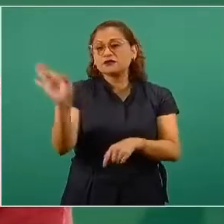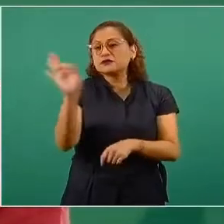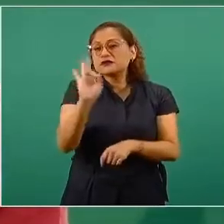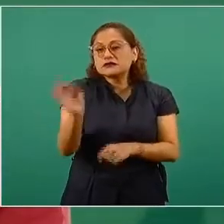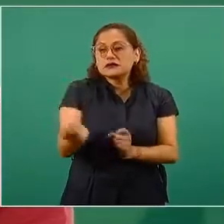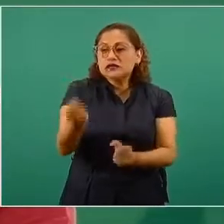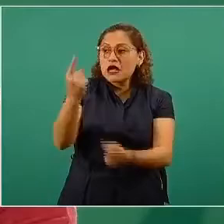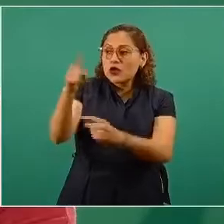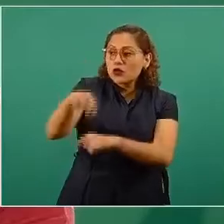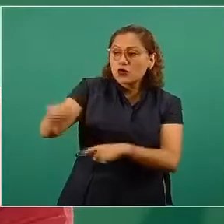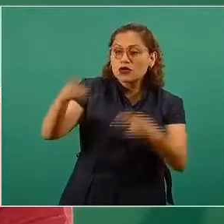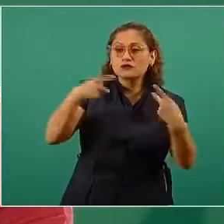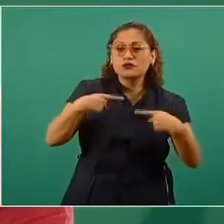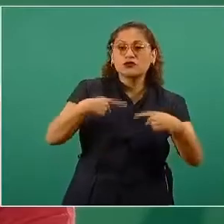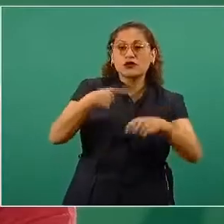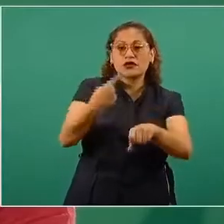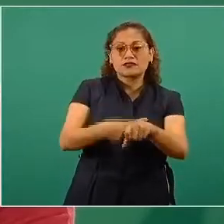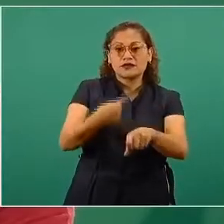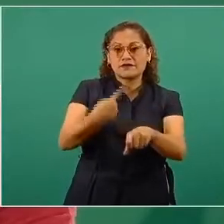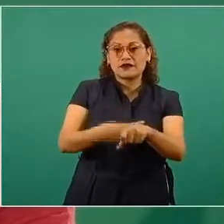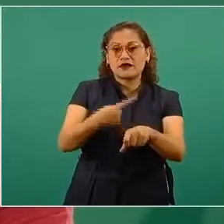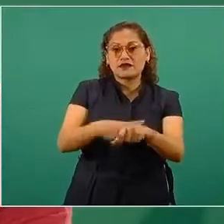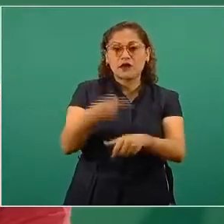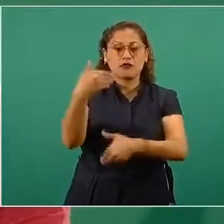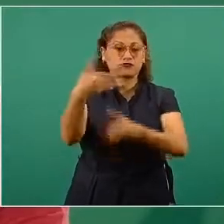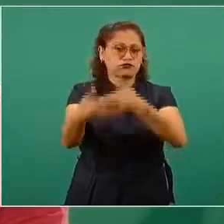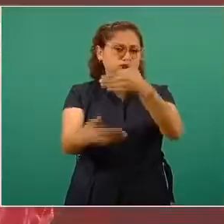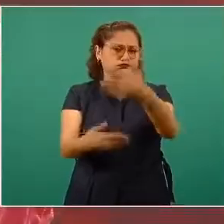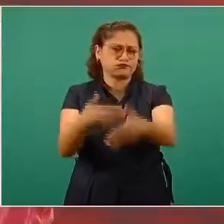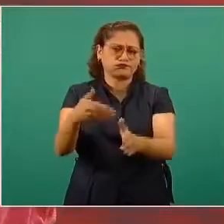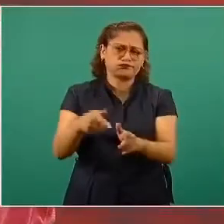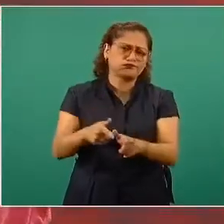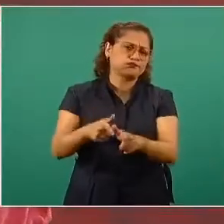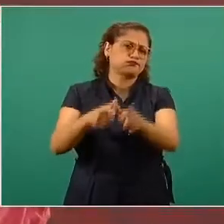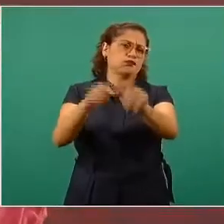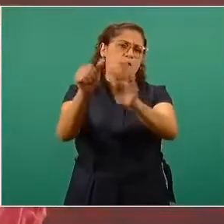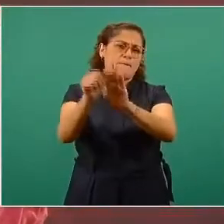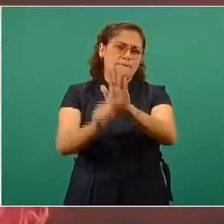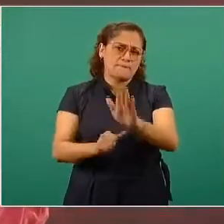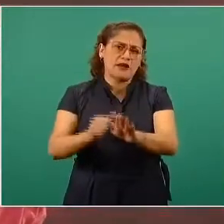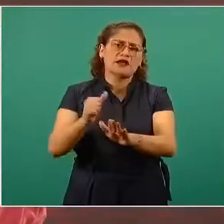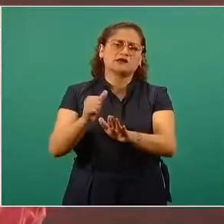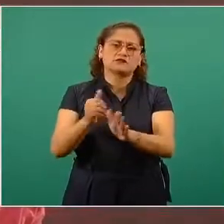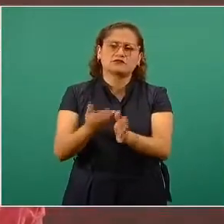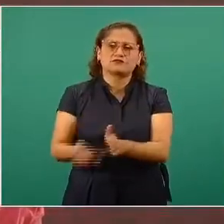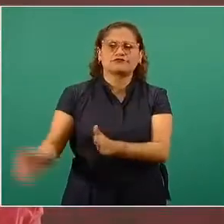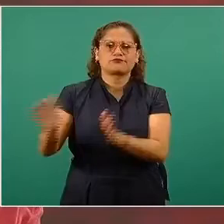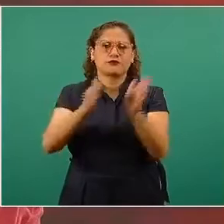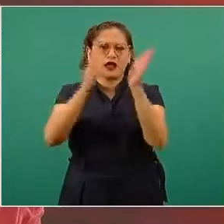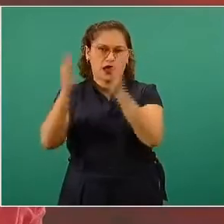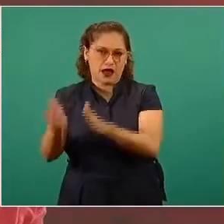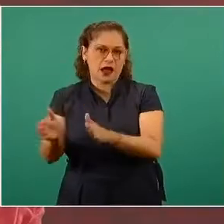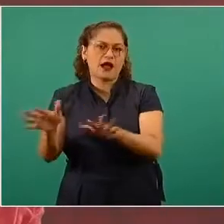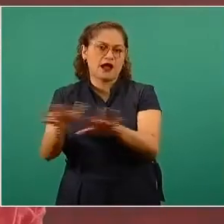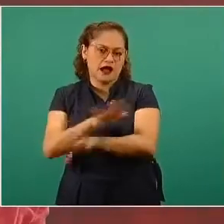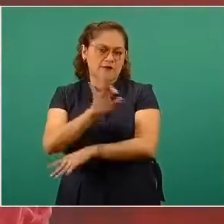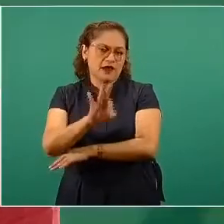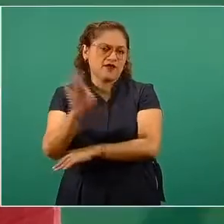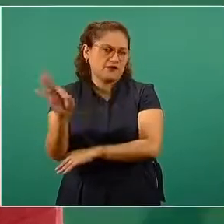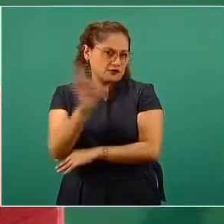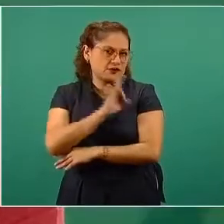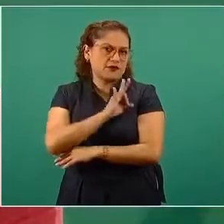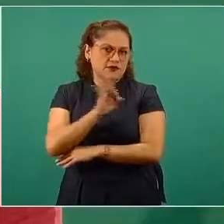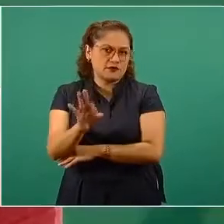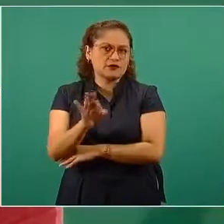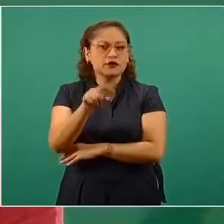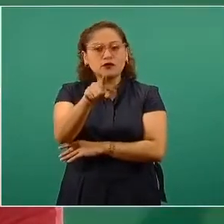esperar, al menos teóricamente, más de varios meses y se posponen hasta el final. Ahora, lo que usted relata de esta